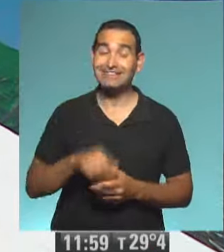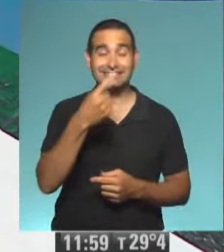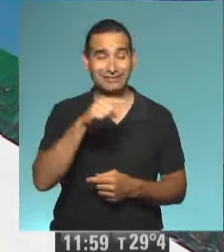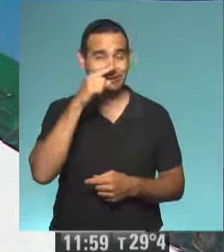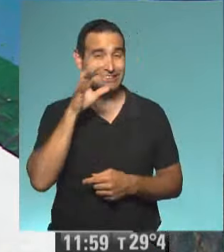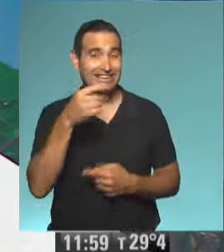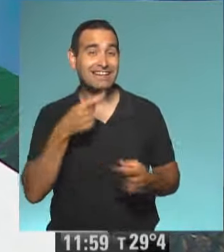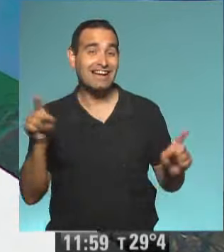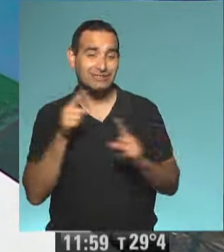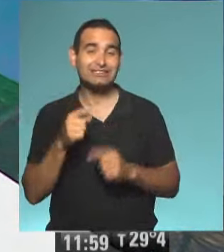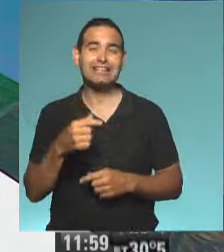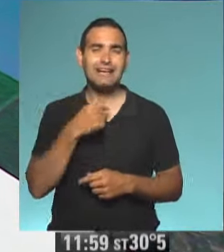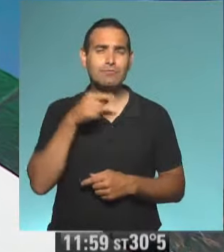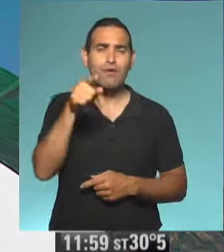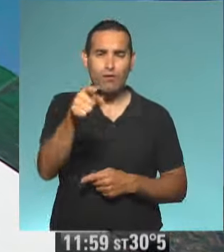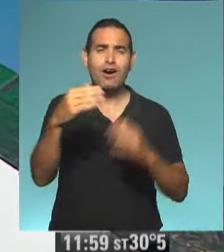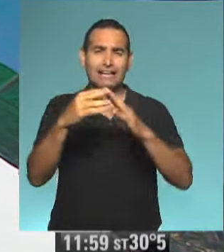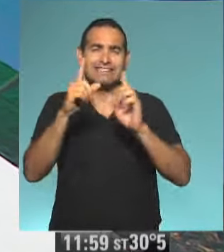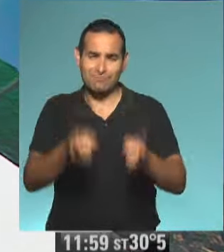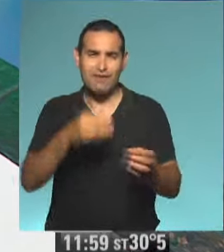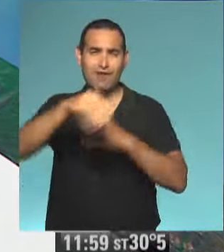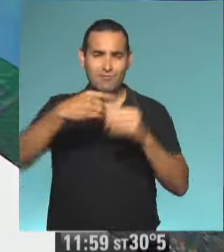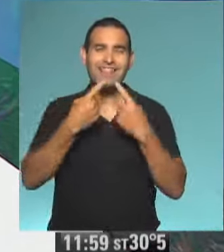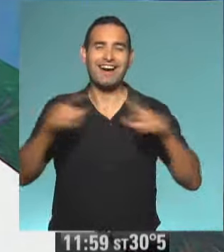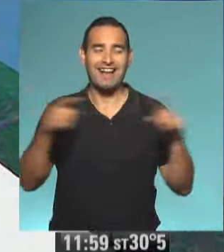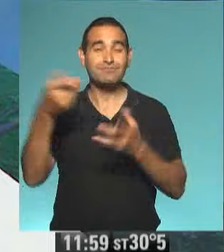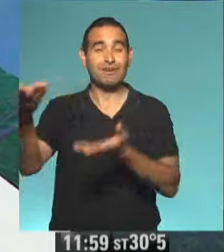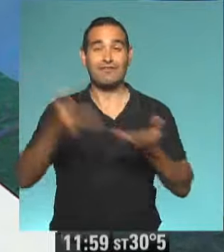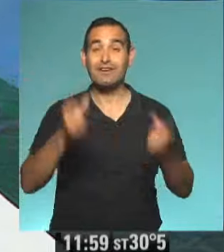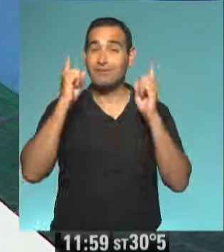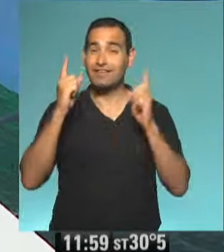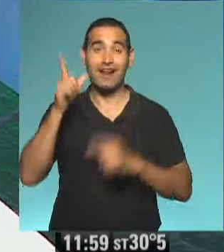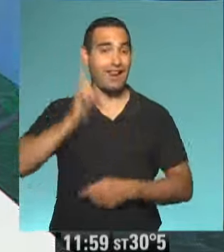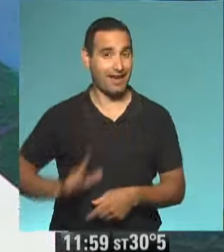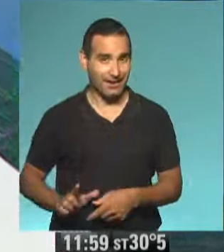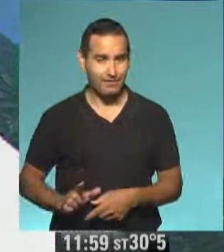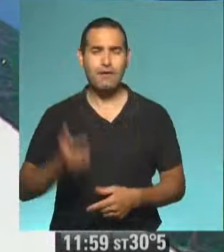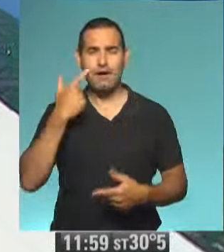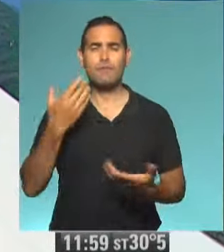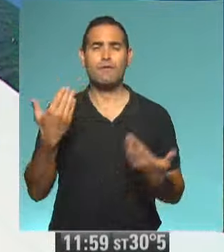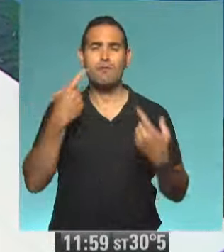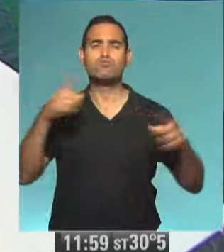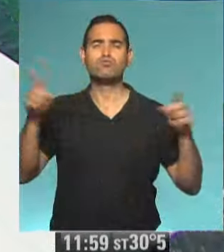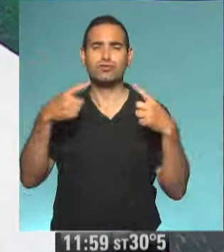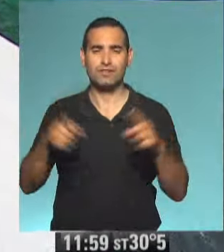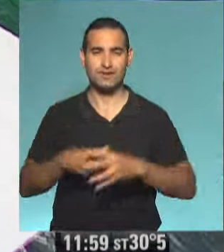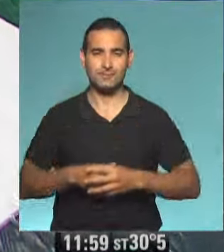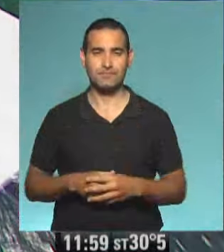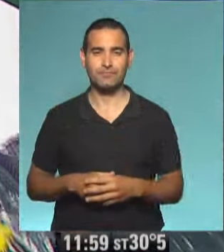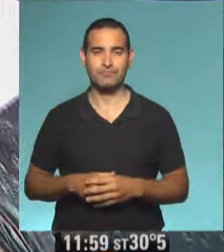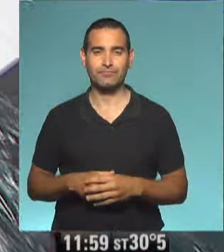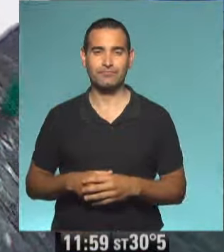Canciones. Sí. Y queremos que la canten en casa toda la familia para recibir a nuestra maestra Lara. ¡Arriba la música! ¡Vamos!